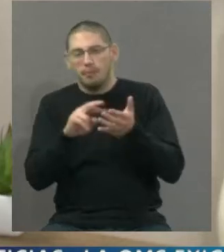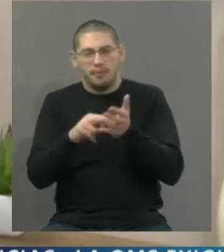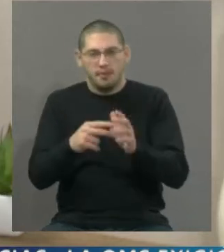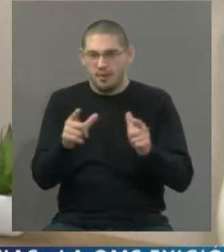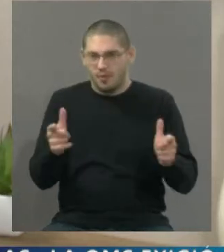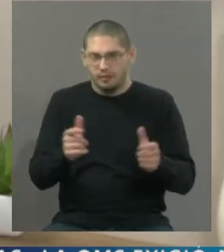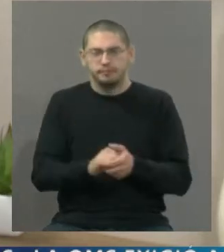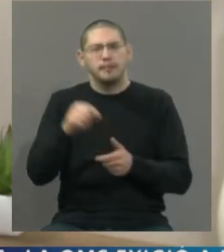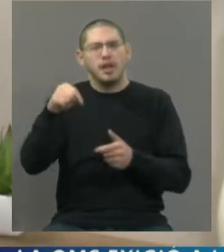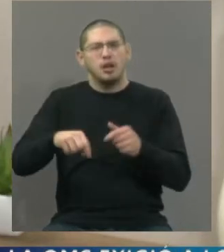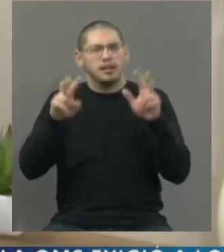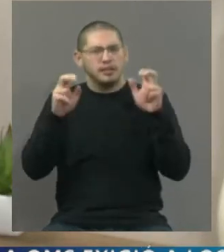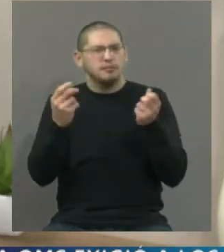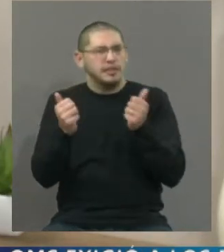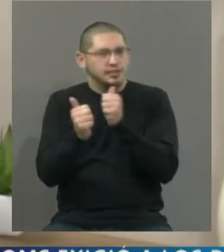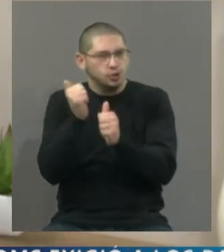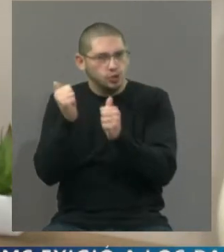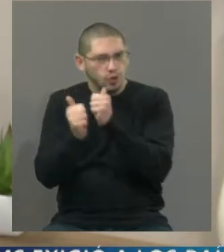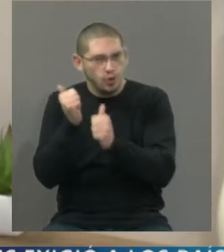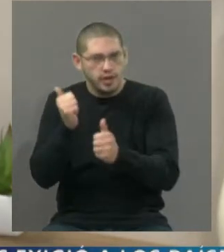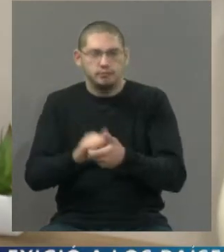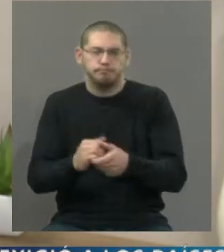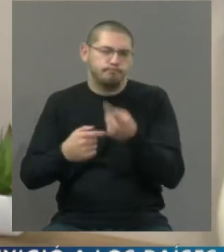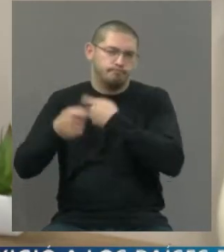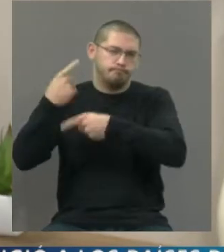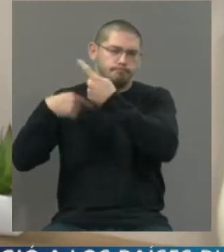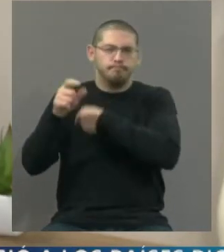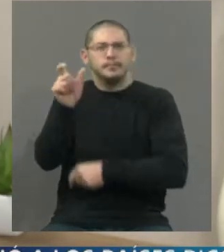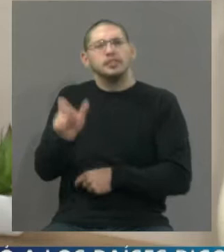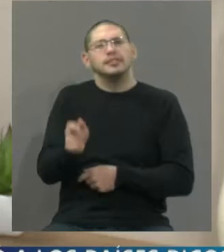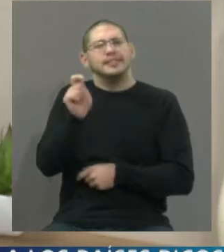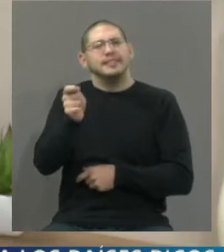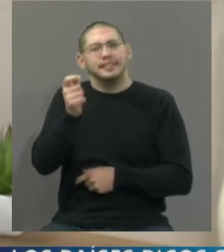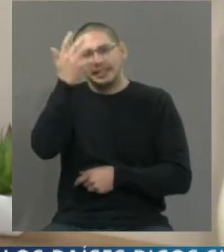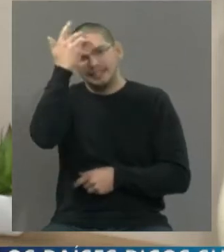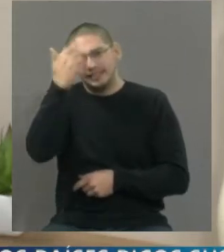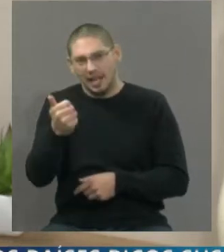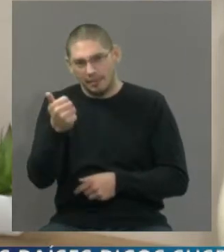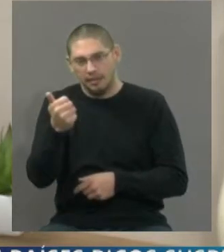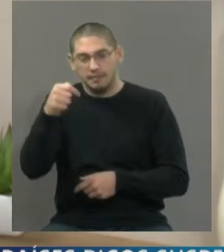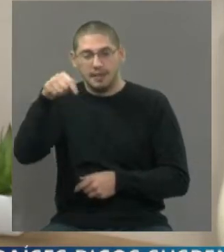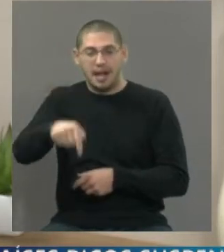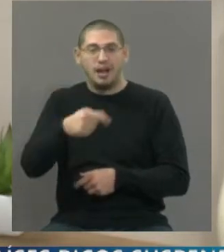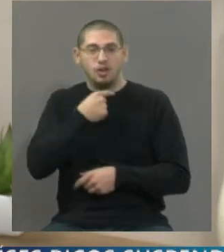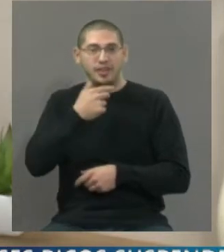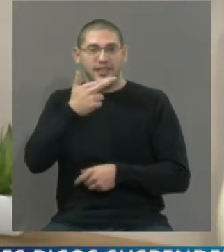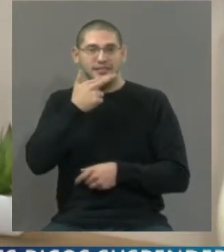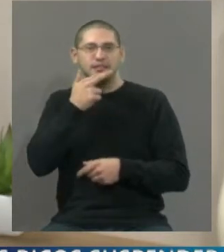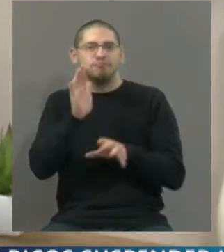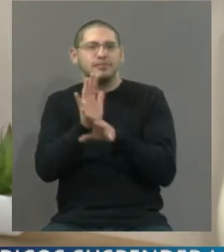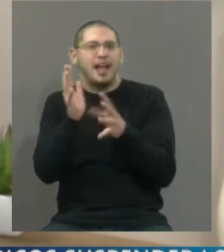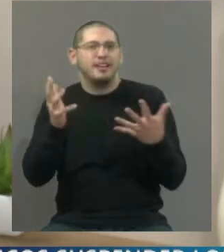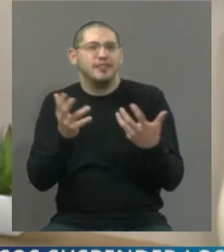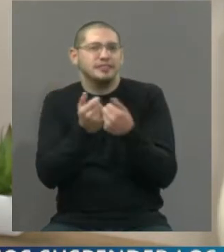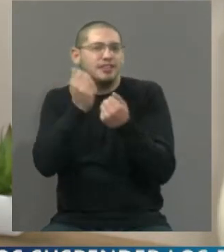Vamos a hablar de historia y vamos a hablar de San Martín, porque este 17 de agosto se cumple un nuevo aniversario de la muerte